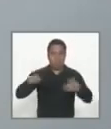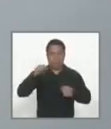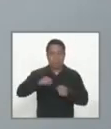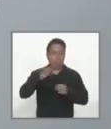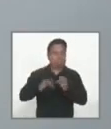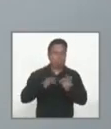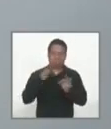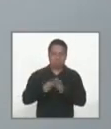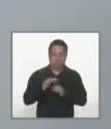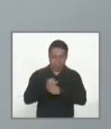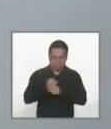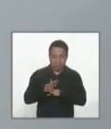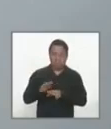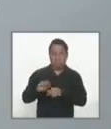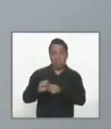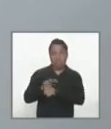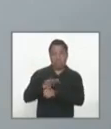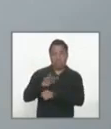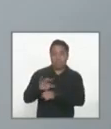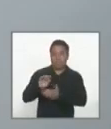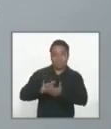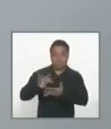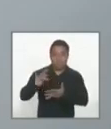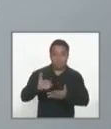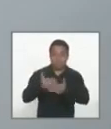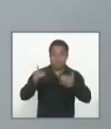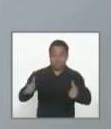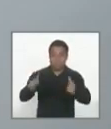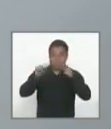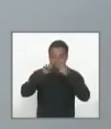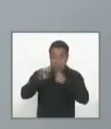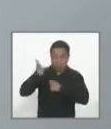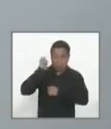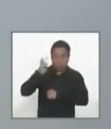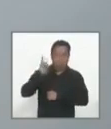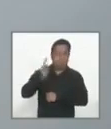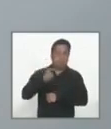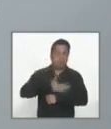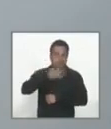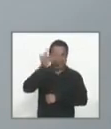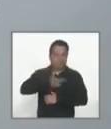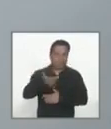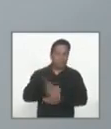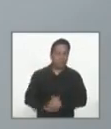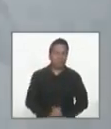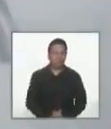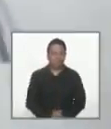final de este informe por COVID-19. Gracias por habernos acompañado. Le deseamos una excelente noche.